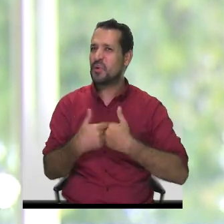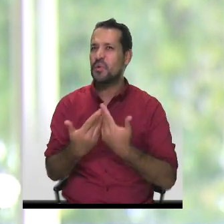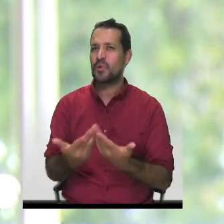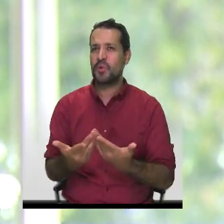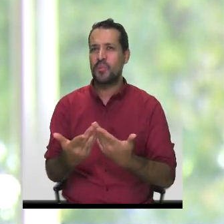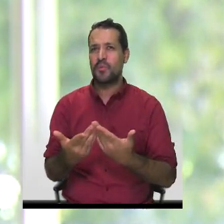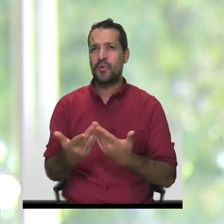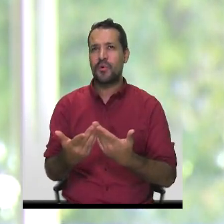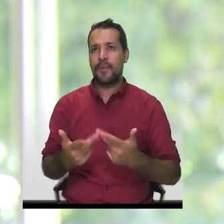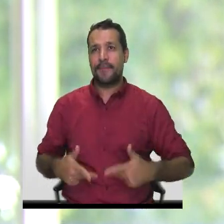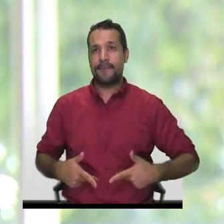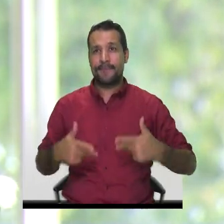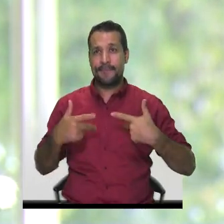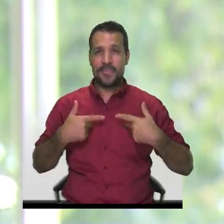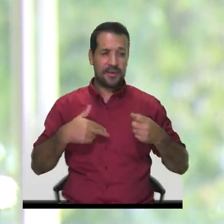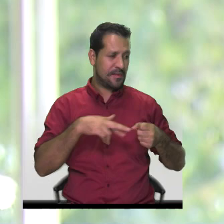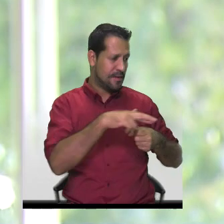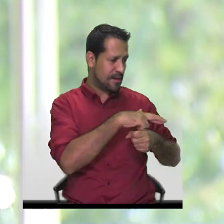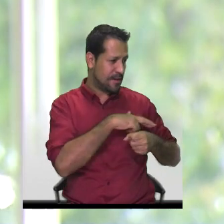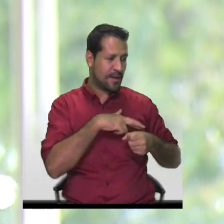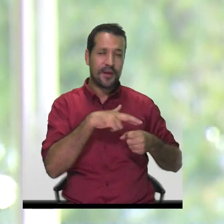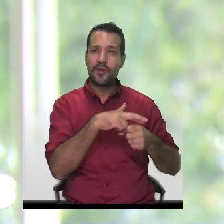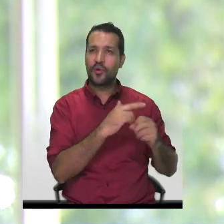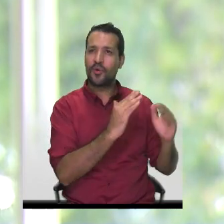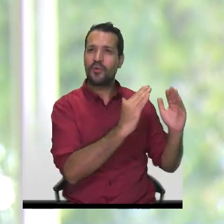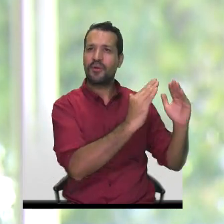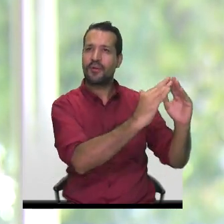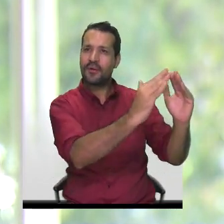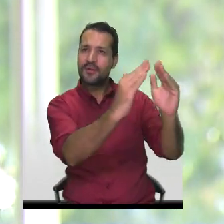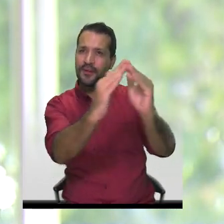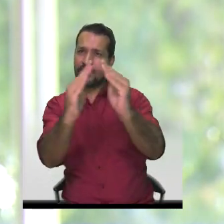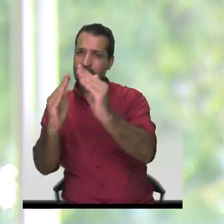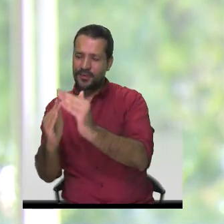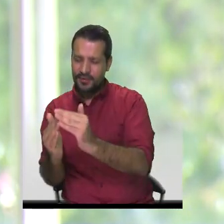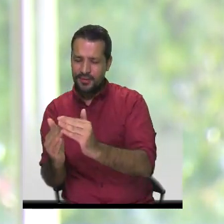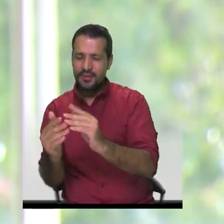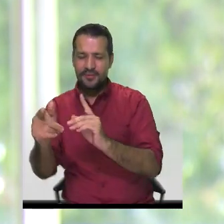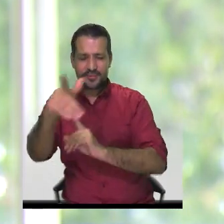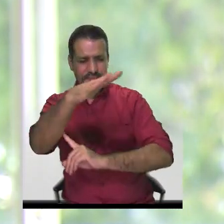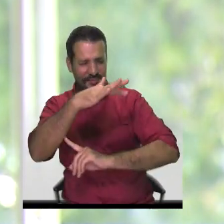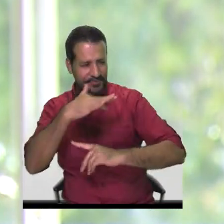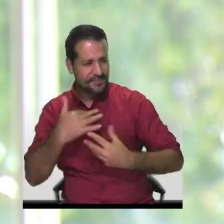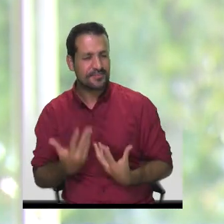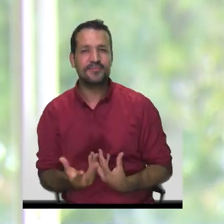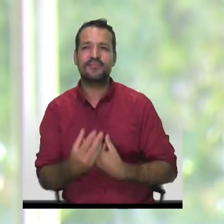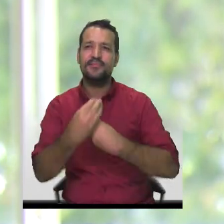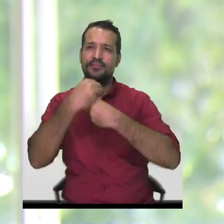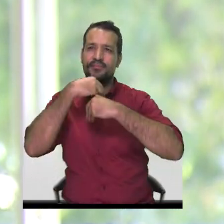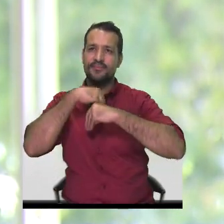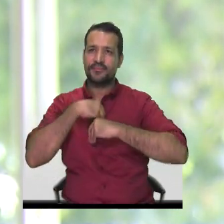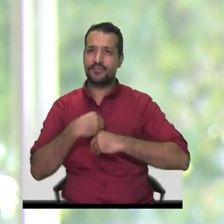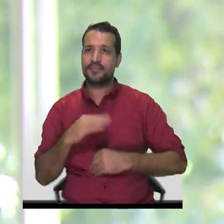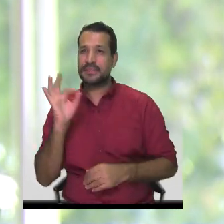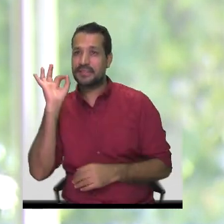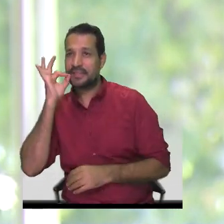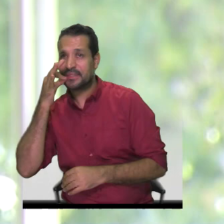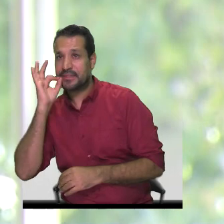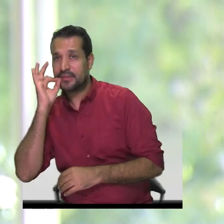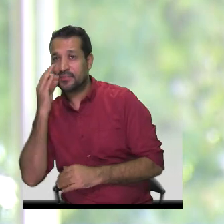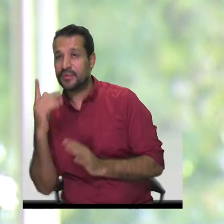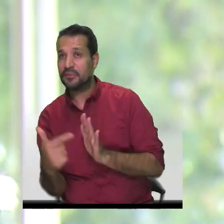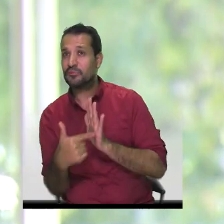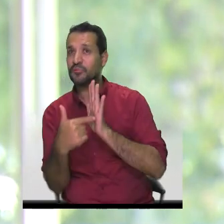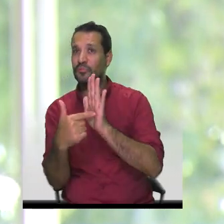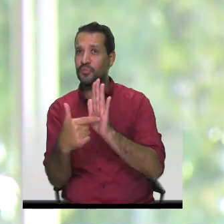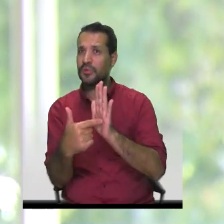biorregión, que es esa vecindad ecológica y cultural, es decir, el paisaje cultural del suroeste alrededor del café, nos da una vecindad,